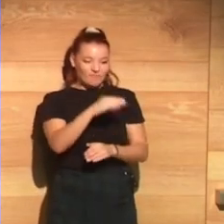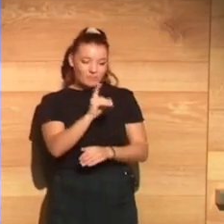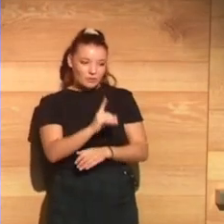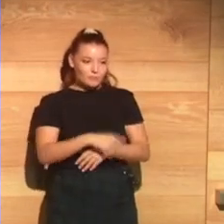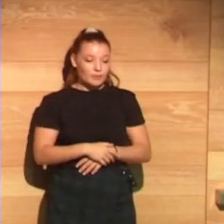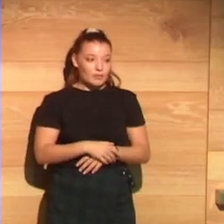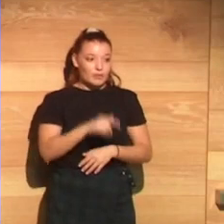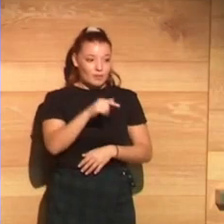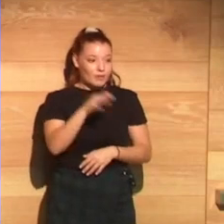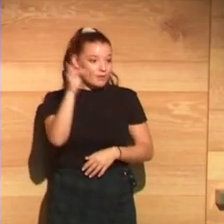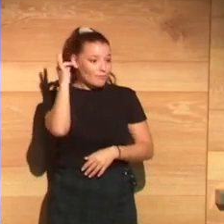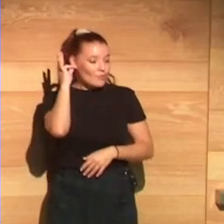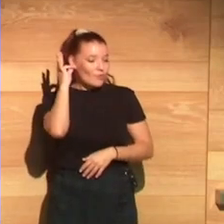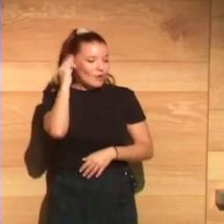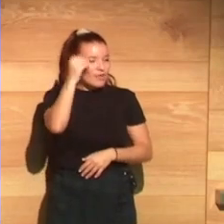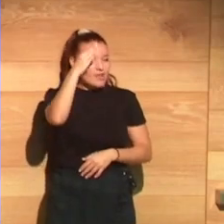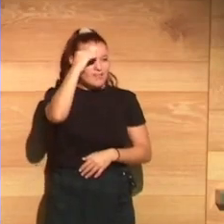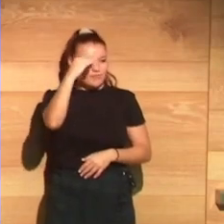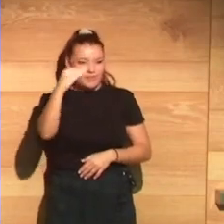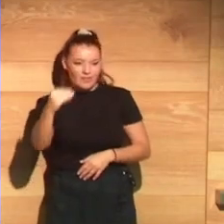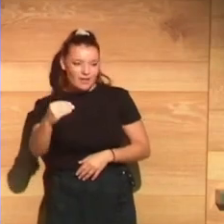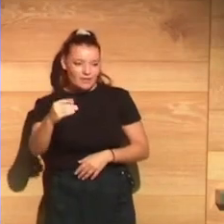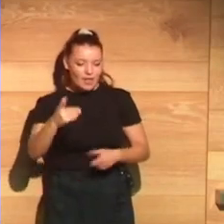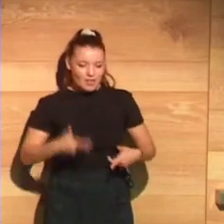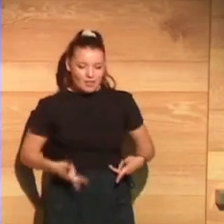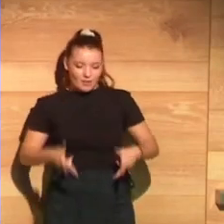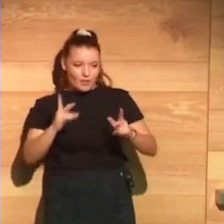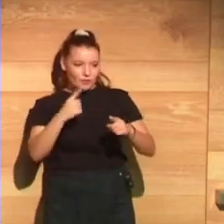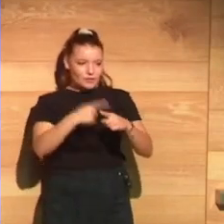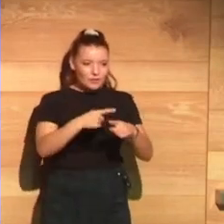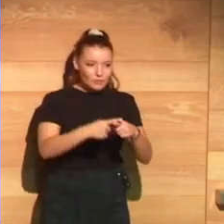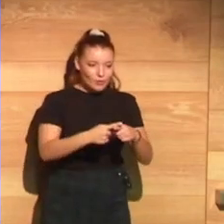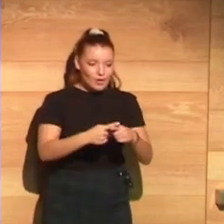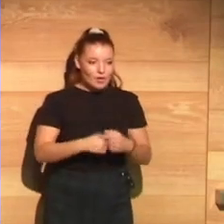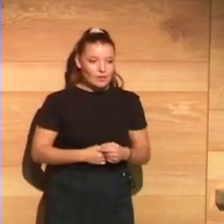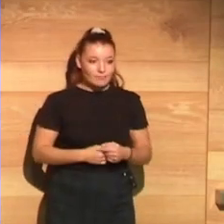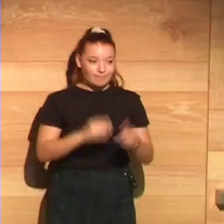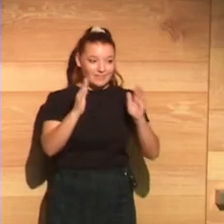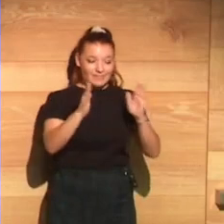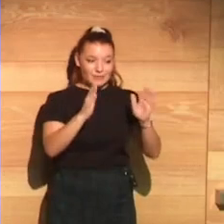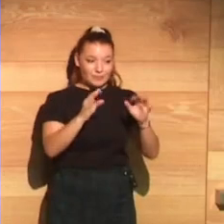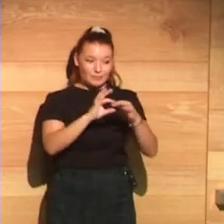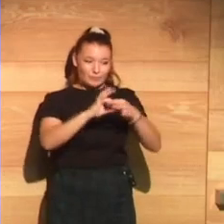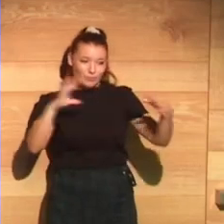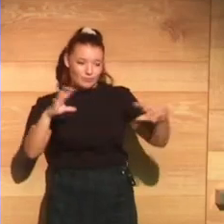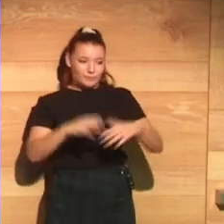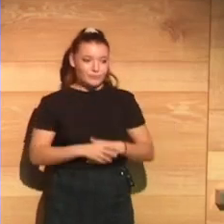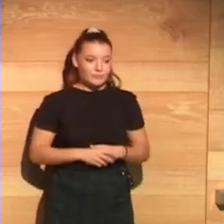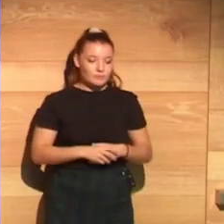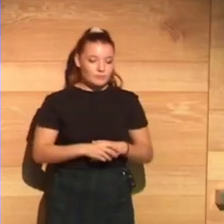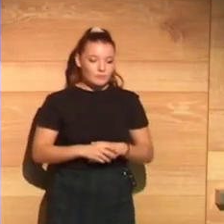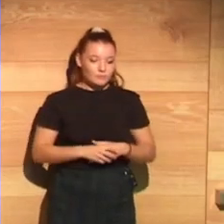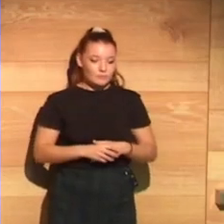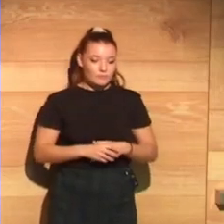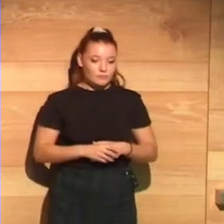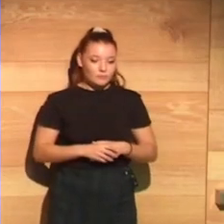la encasilló y se la achicó, porque era una mujer inteligente, con una capacidad, una liberación